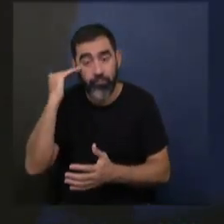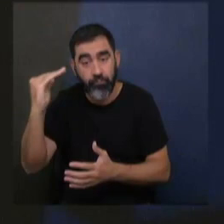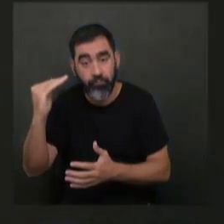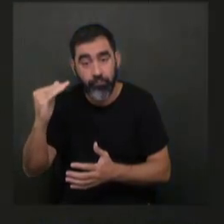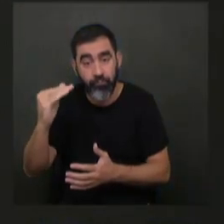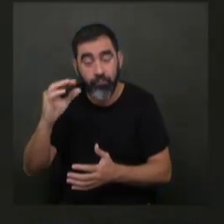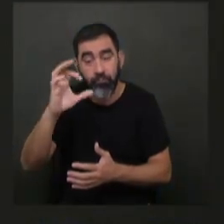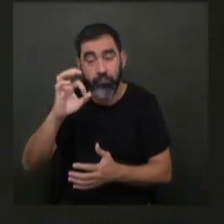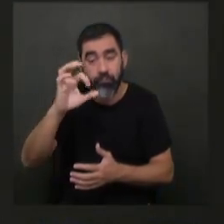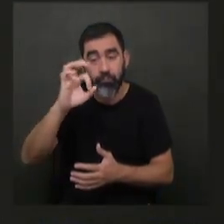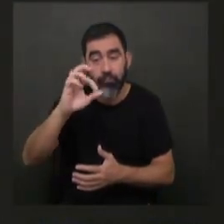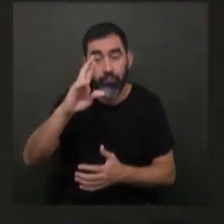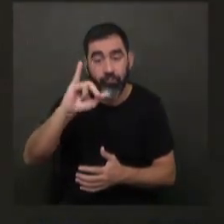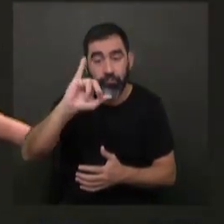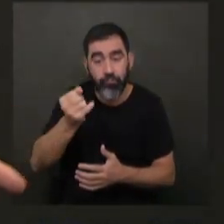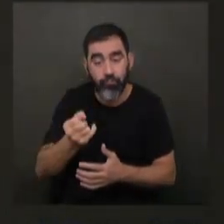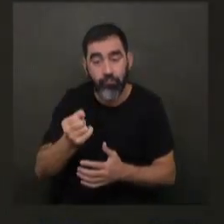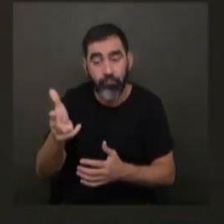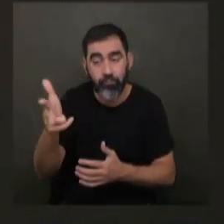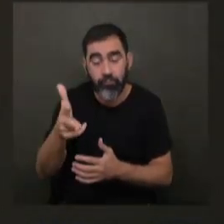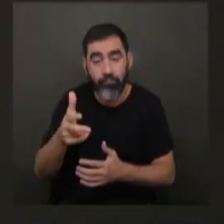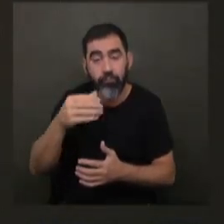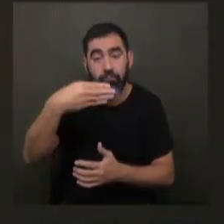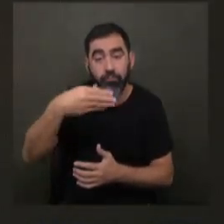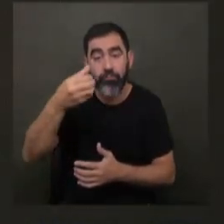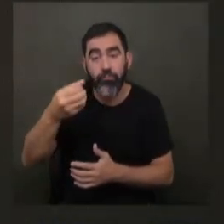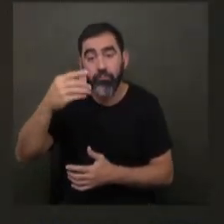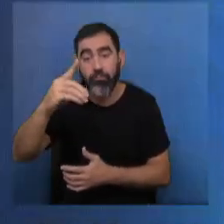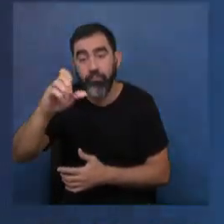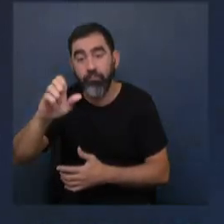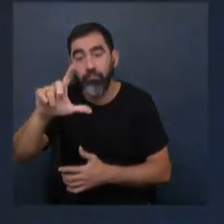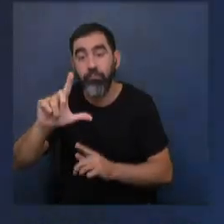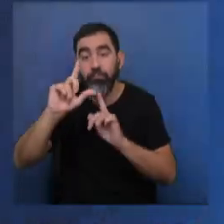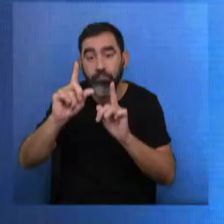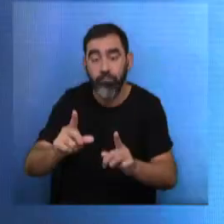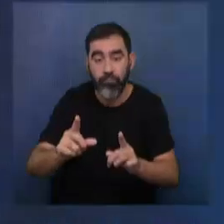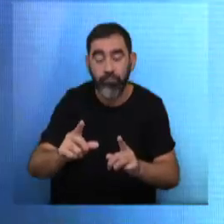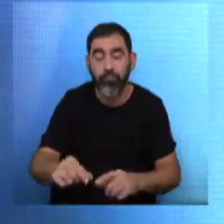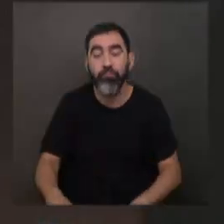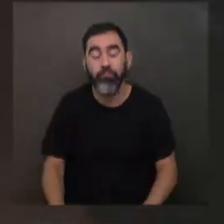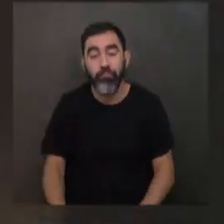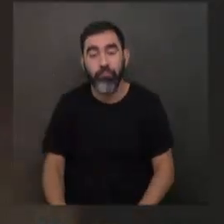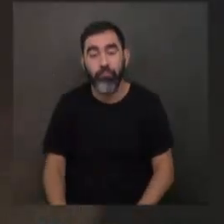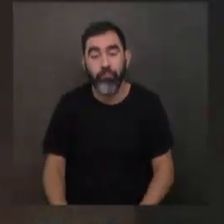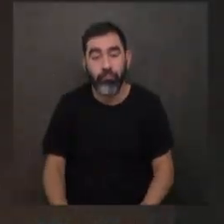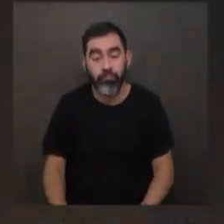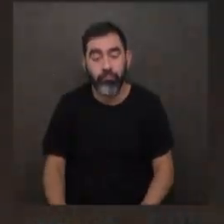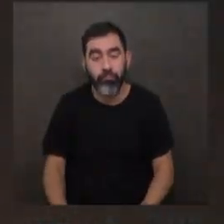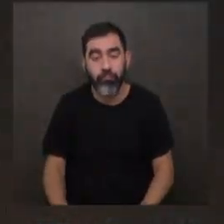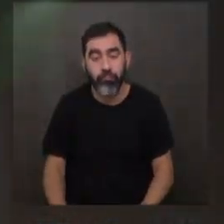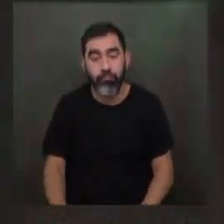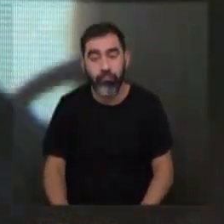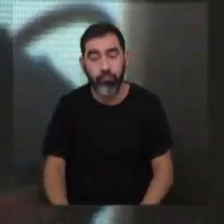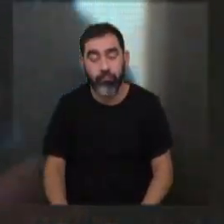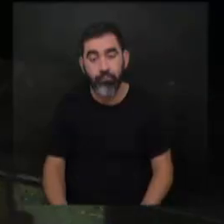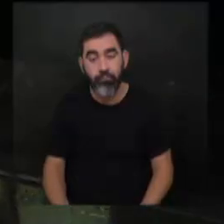Diego Soria, que trabajó acá también como cámara, y Leo Badel también está vinculado, aparece además nuestro compañero Leo Badel, sí.